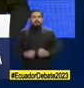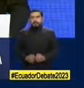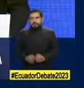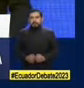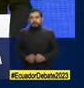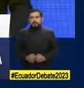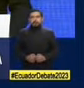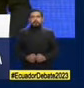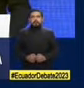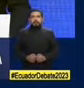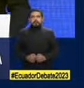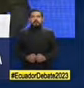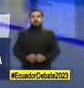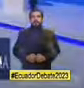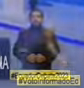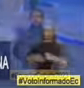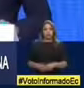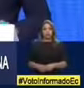Por favor.